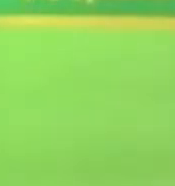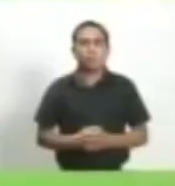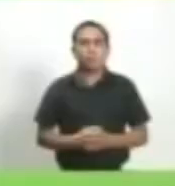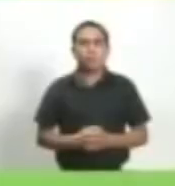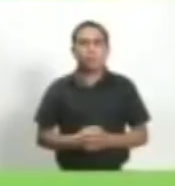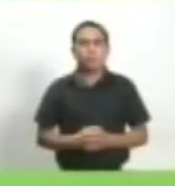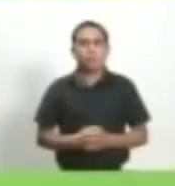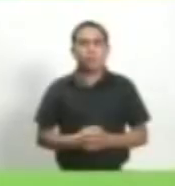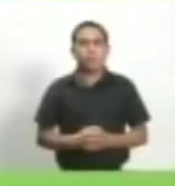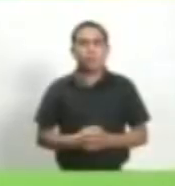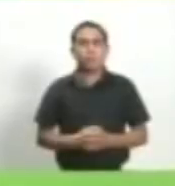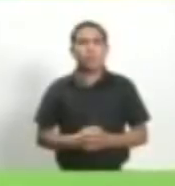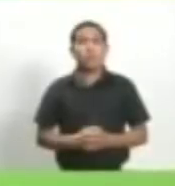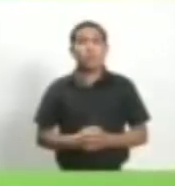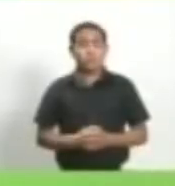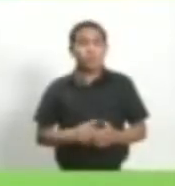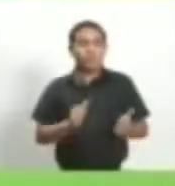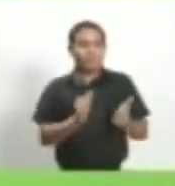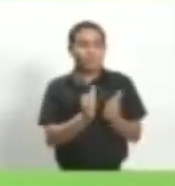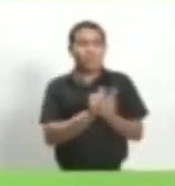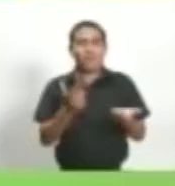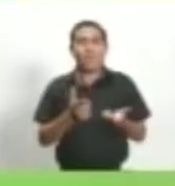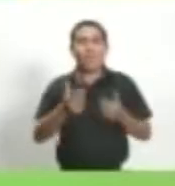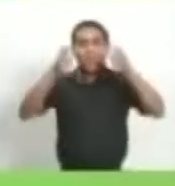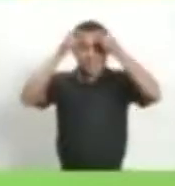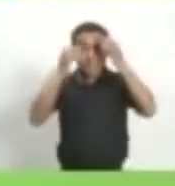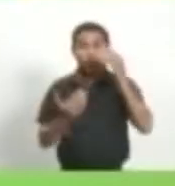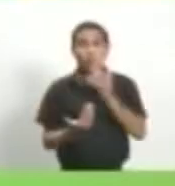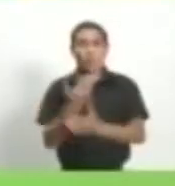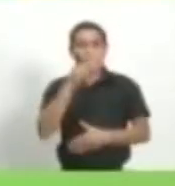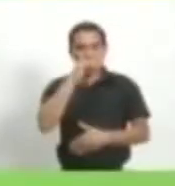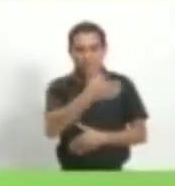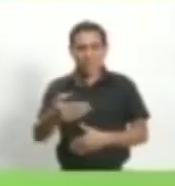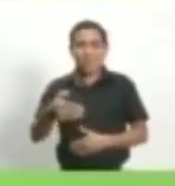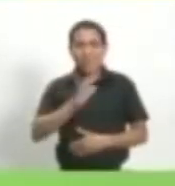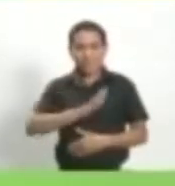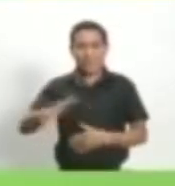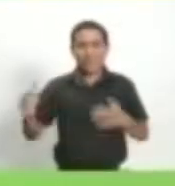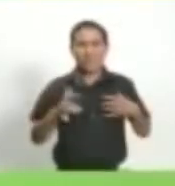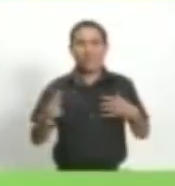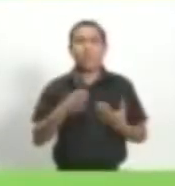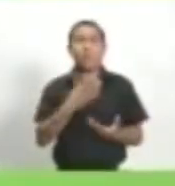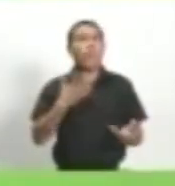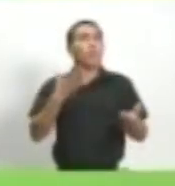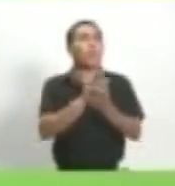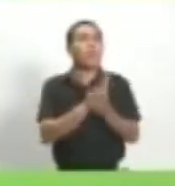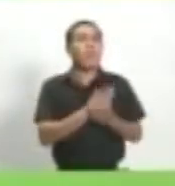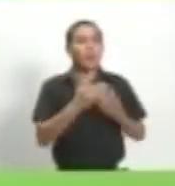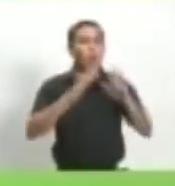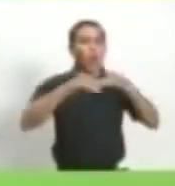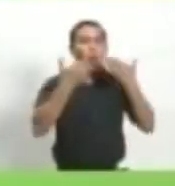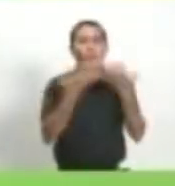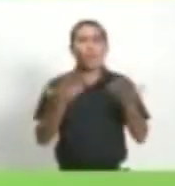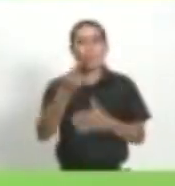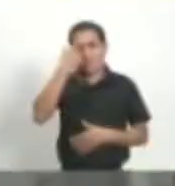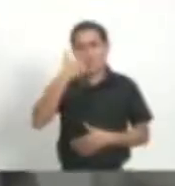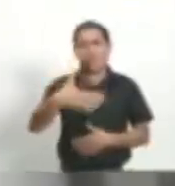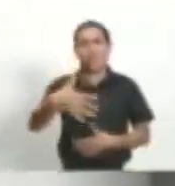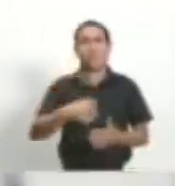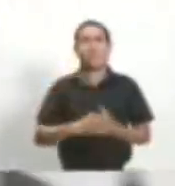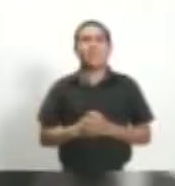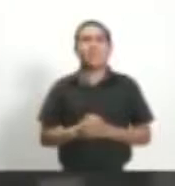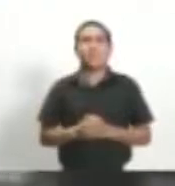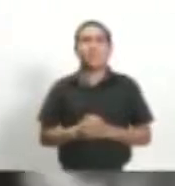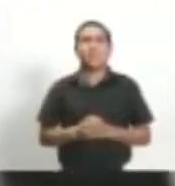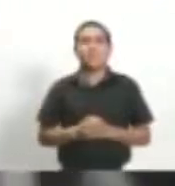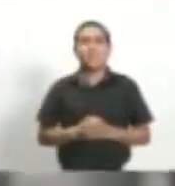Los compañeros del nuevo Rey de Reyes Infantil le dieron una calurosa bienvenida al llegar a su colegio en Santa Marta. Al compás